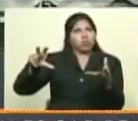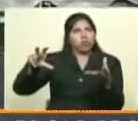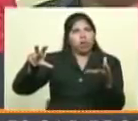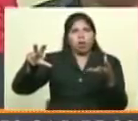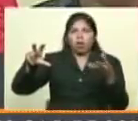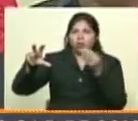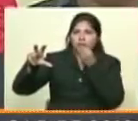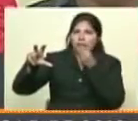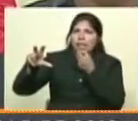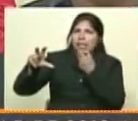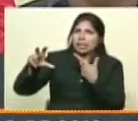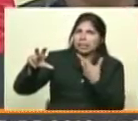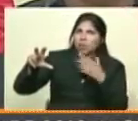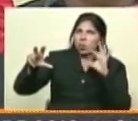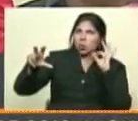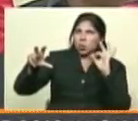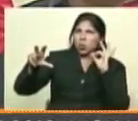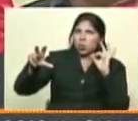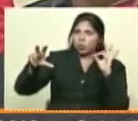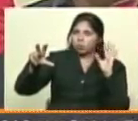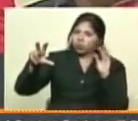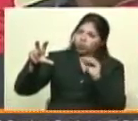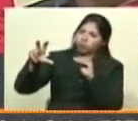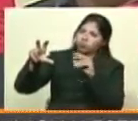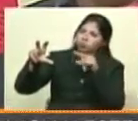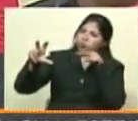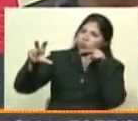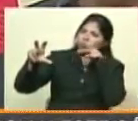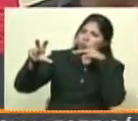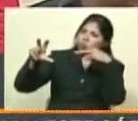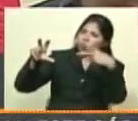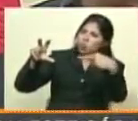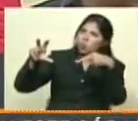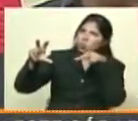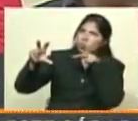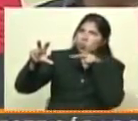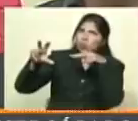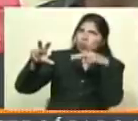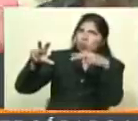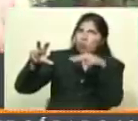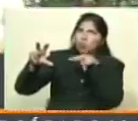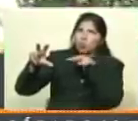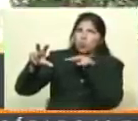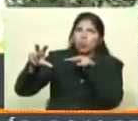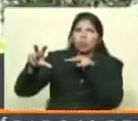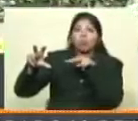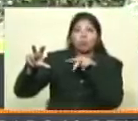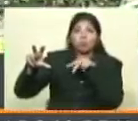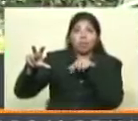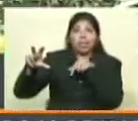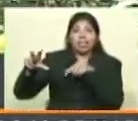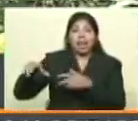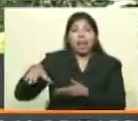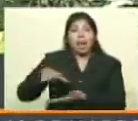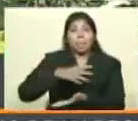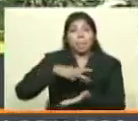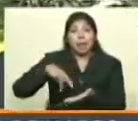erigida por el pueblo de Venezuela aquí en la Plaza Mayor, en la Plaza Bolívar,